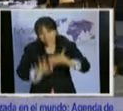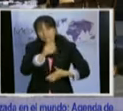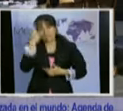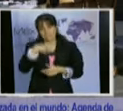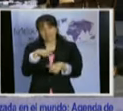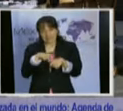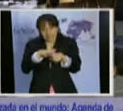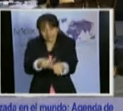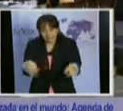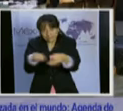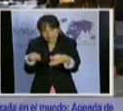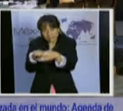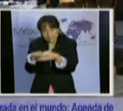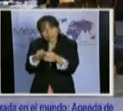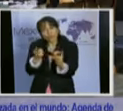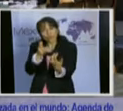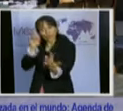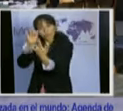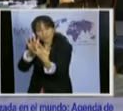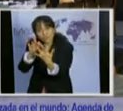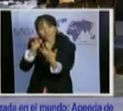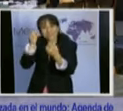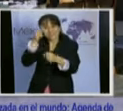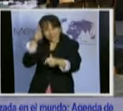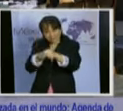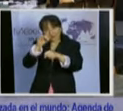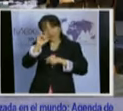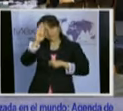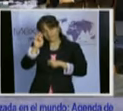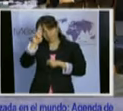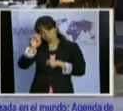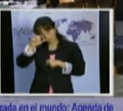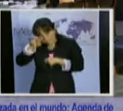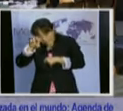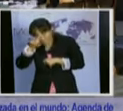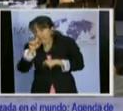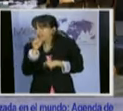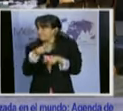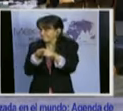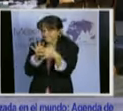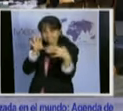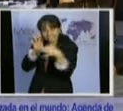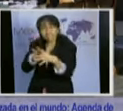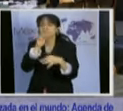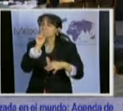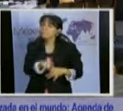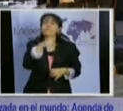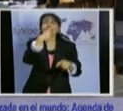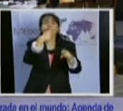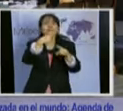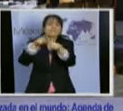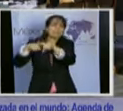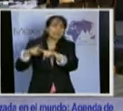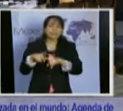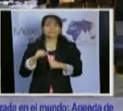regular con la Secretaría Iberoamericana y de mantener un diálogo con los respectivos gobiernos